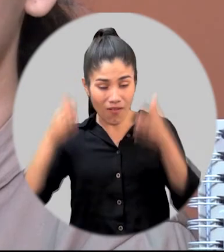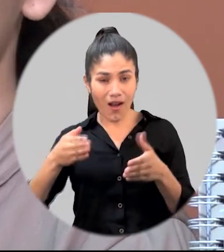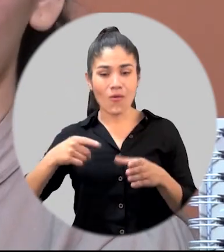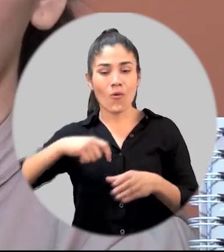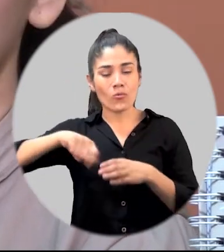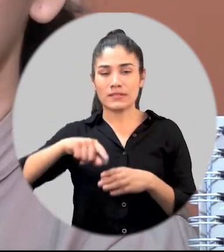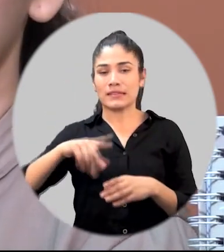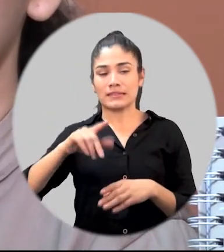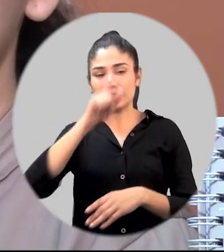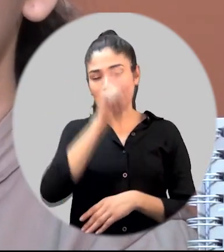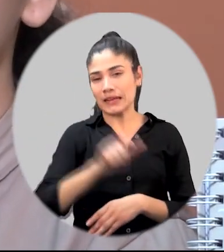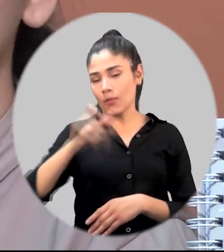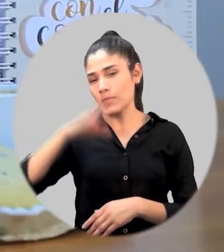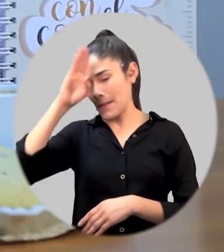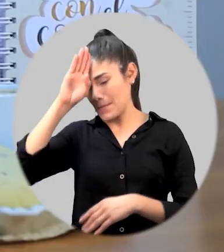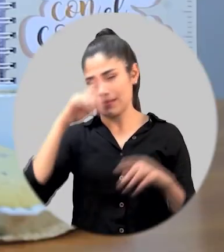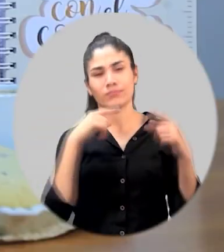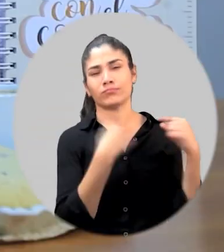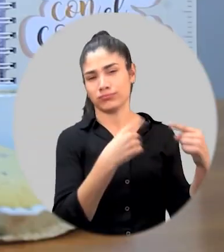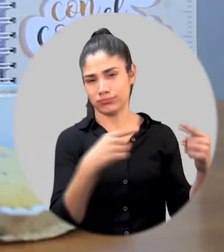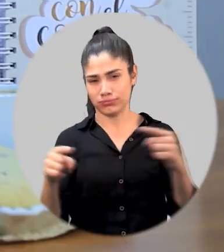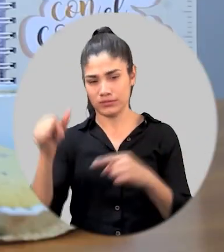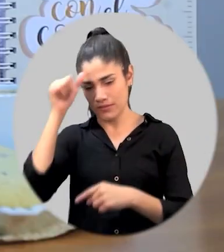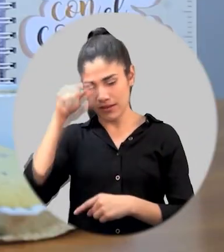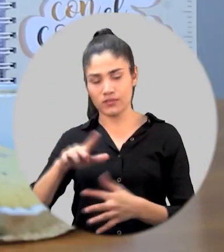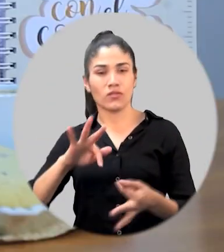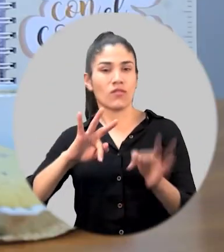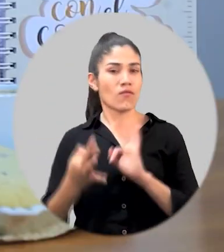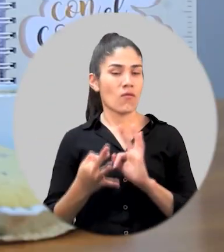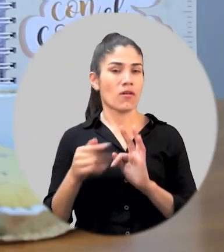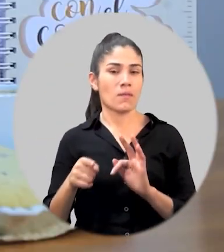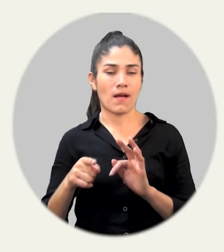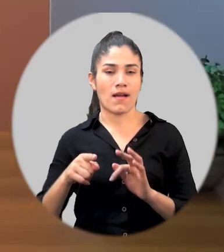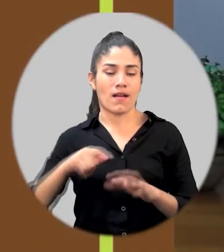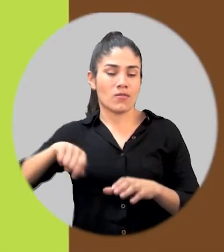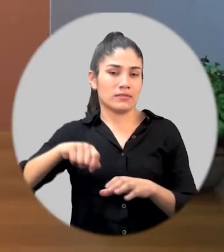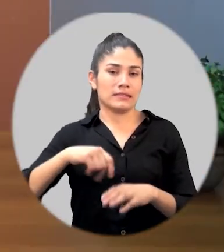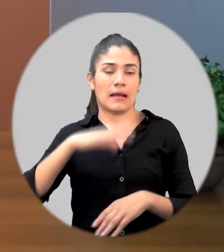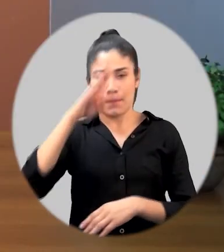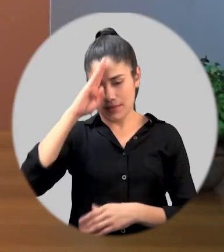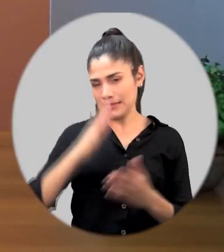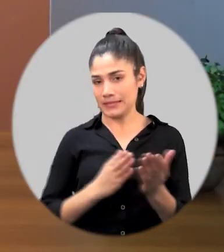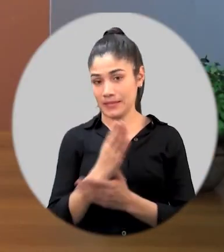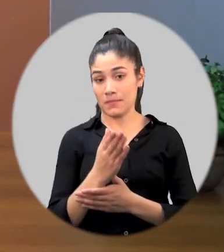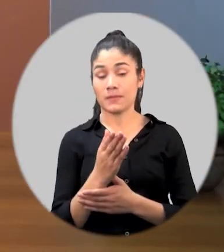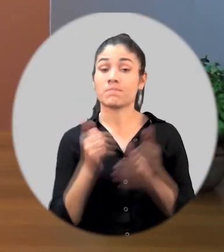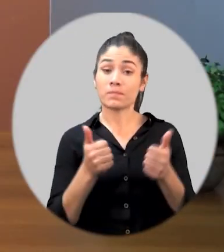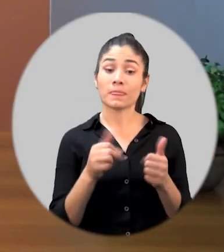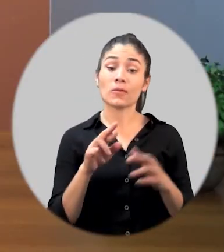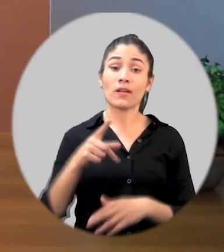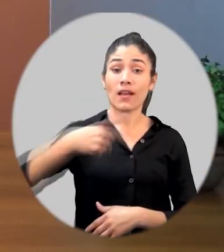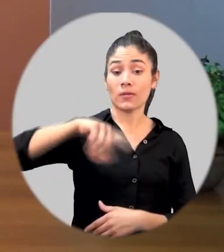uno le da su toque. Entonces, la cocina es como un arte. Espero que les haya gustado esta receta e